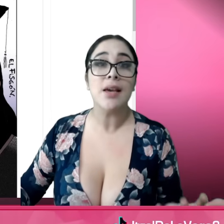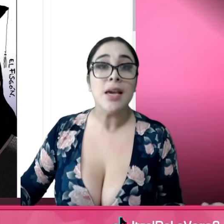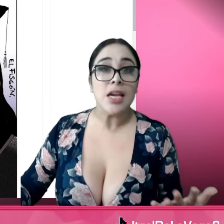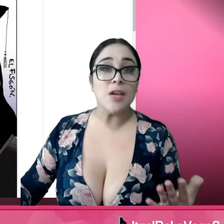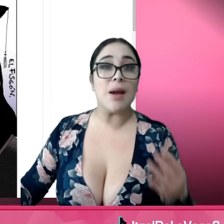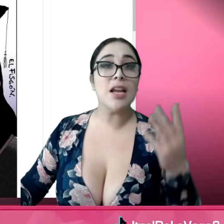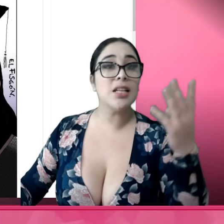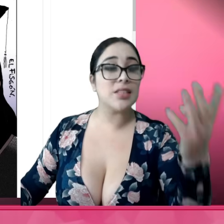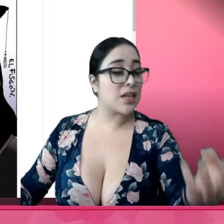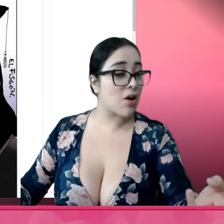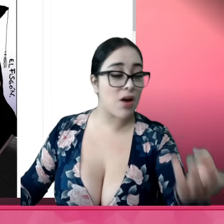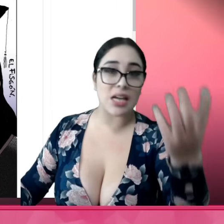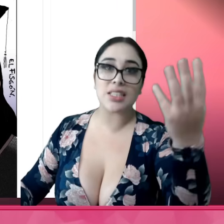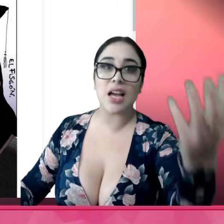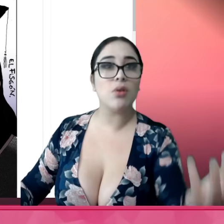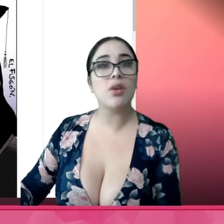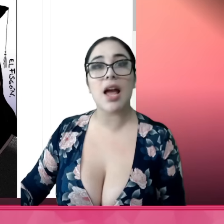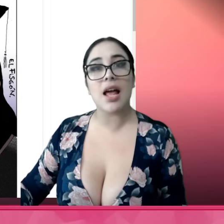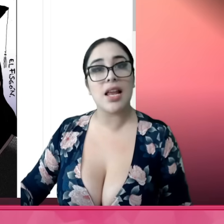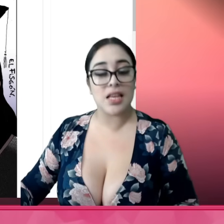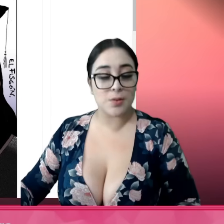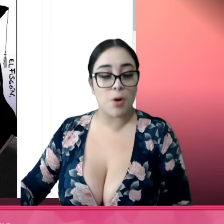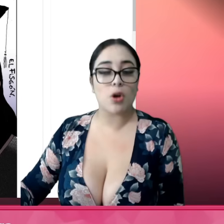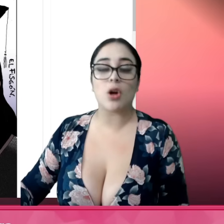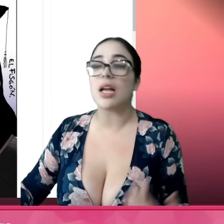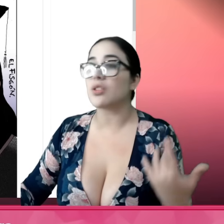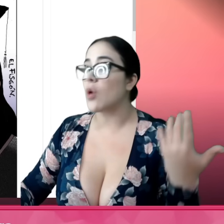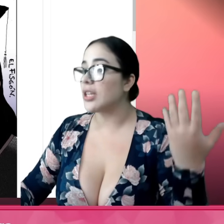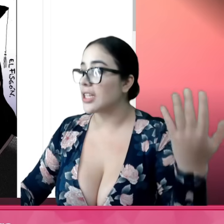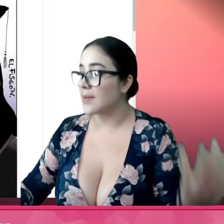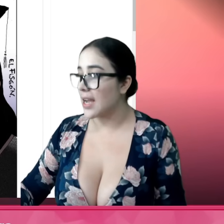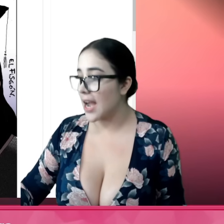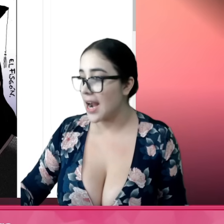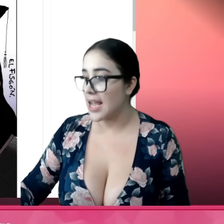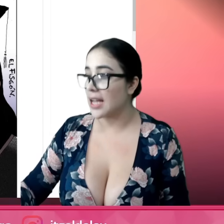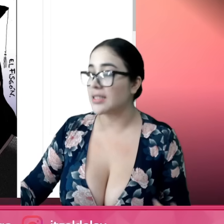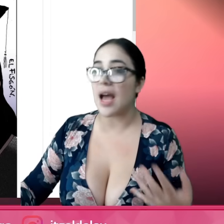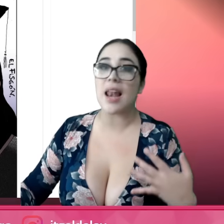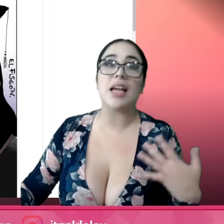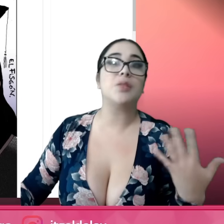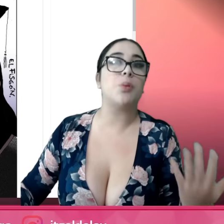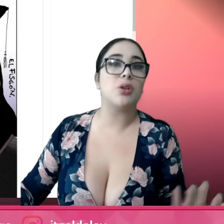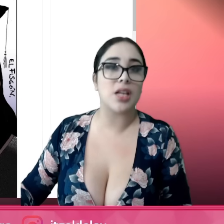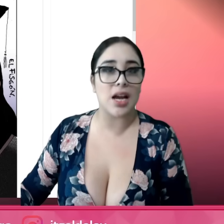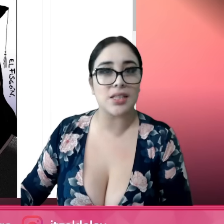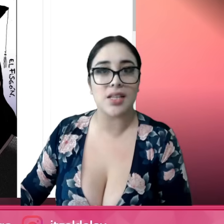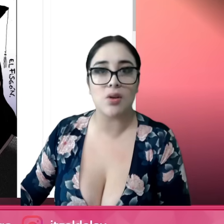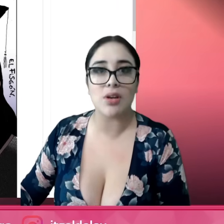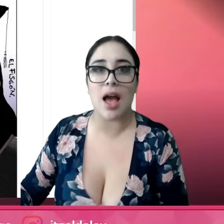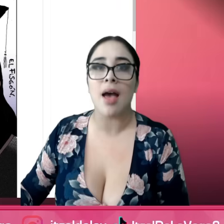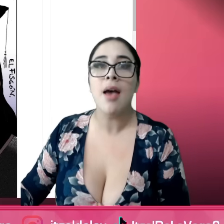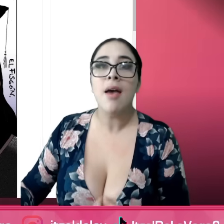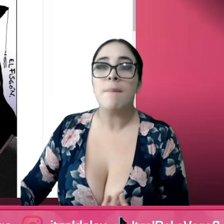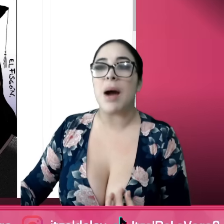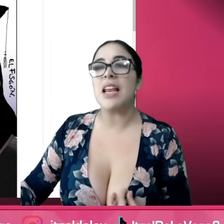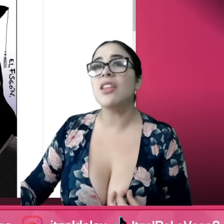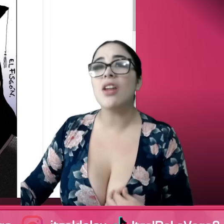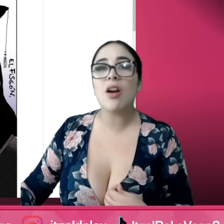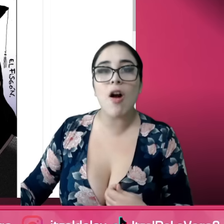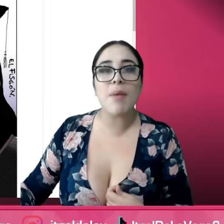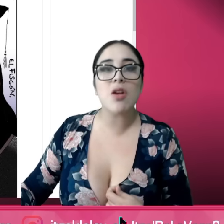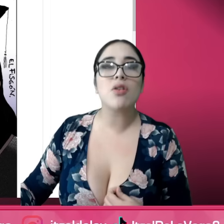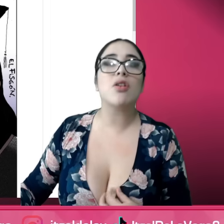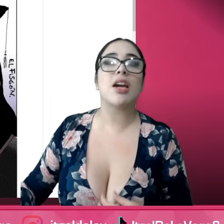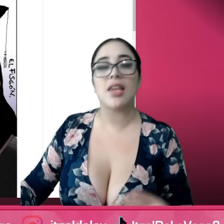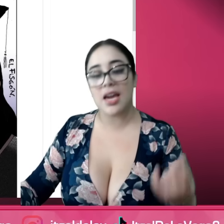bancarias. Imagínense que con García Luna le desbloqueó las cuentas bancarias a la esposa de García Luna,